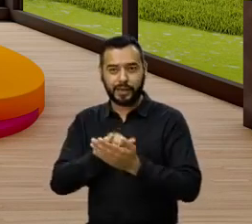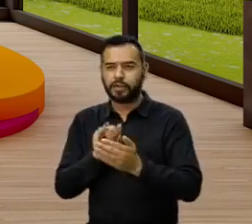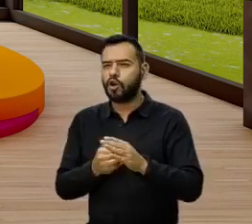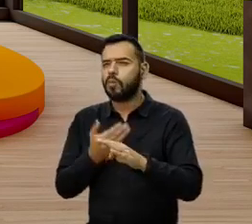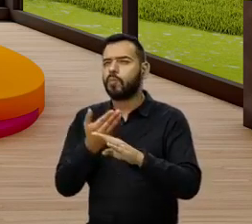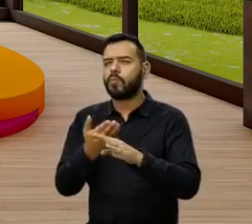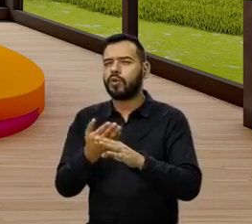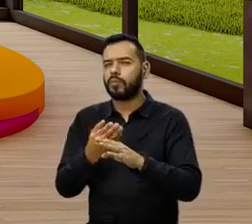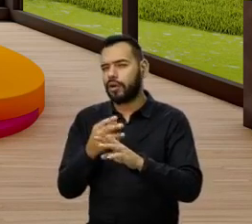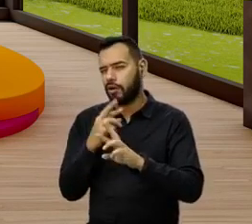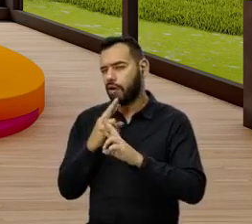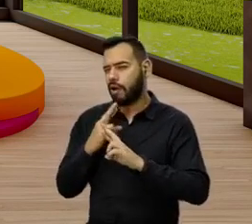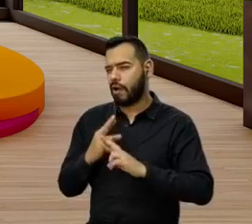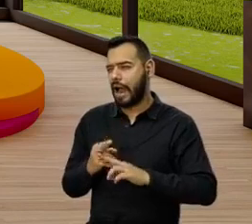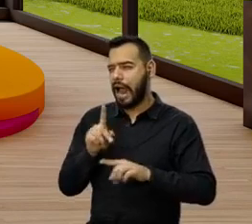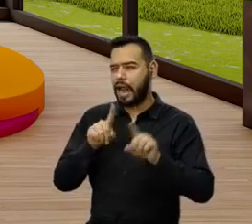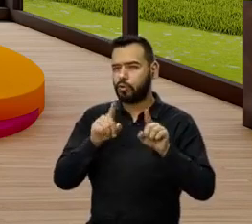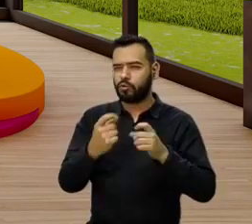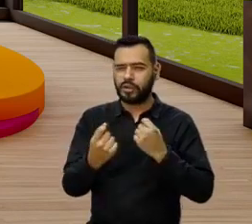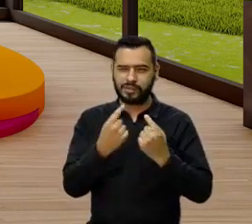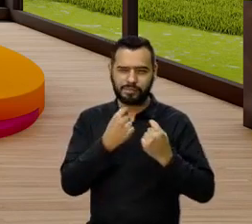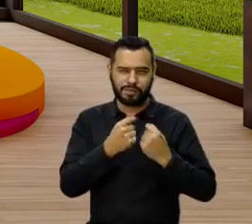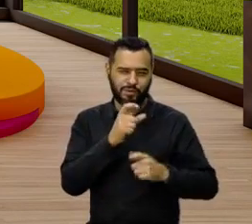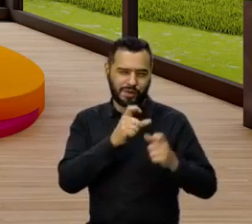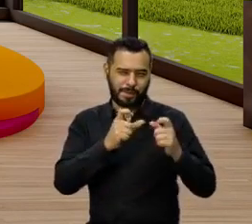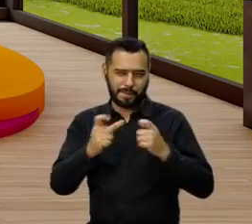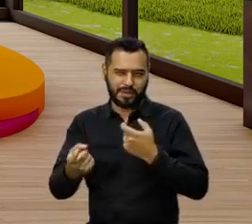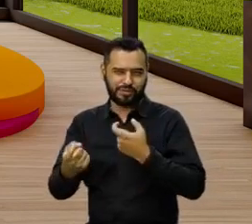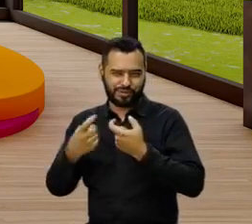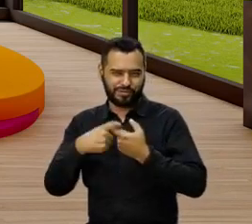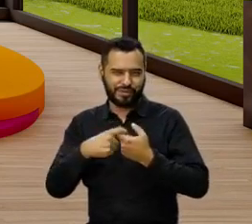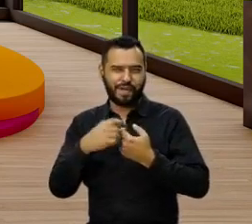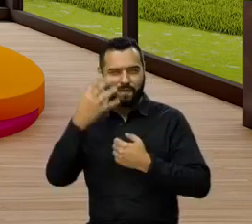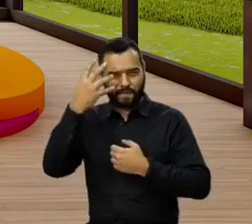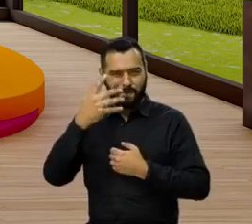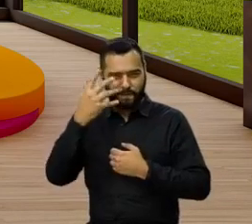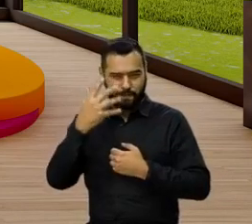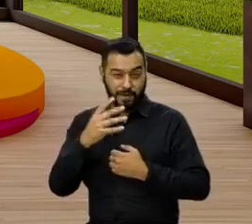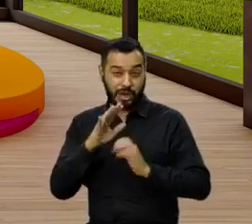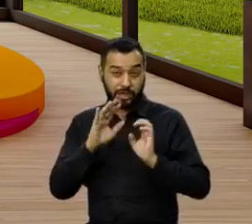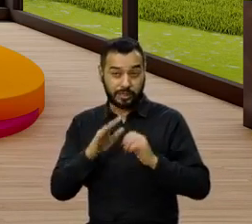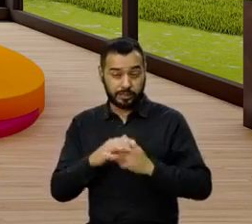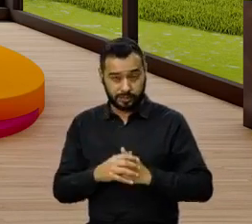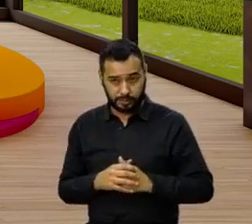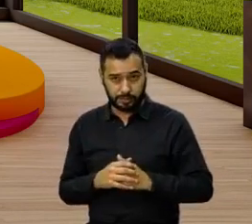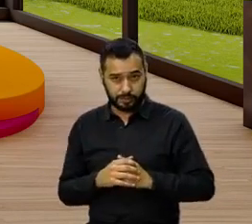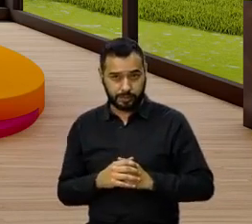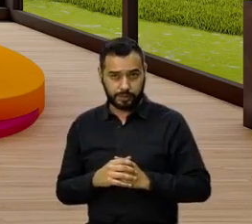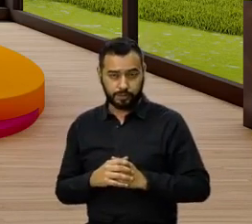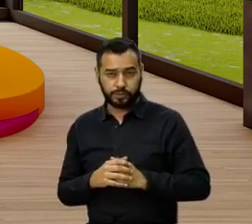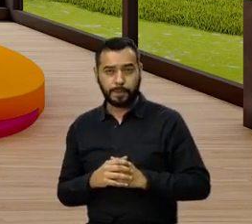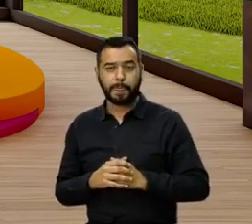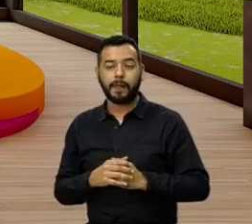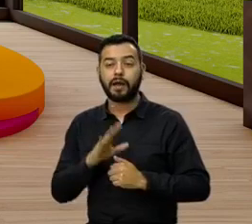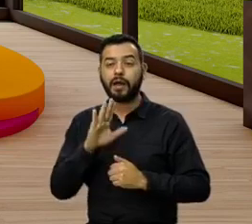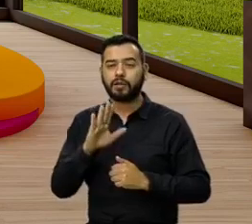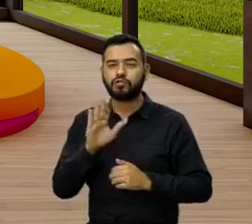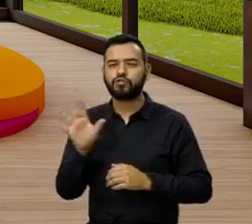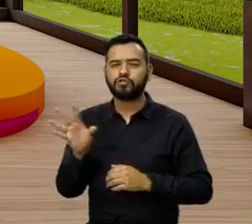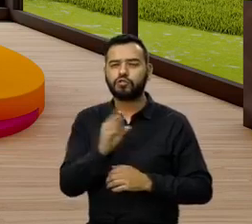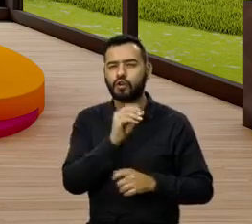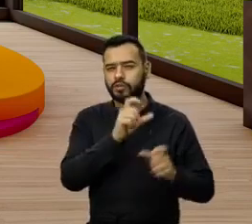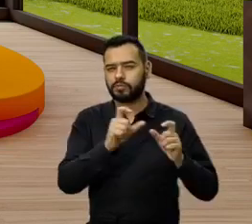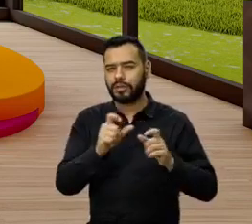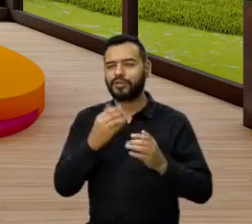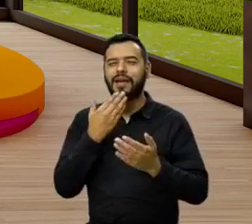propongo resolver algunas preguntas e inquietudes de las personas que ya están conectadas a través de nuestro facebook a todos